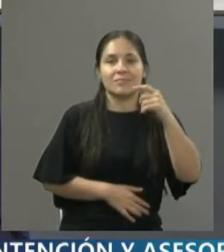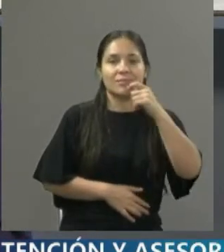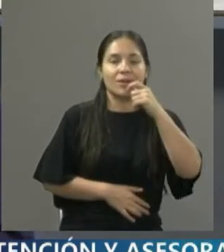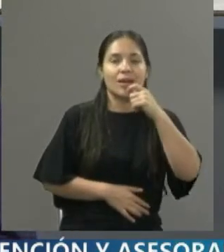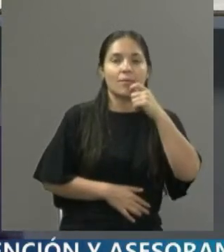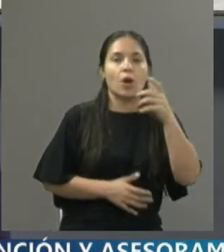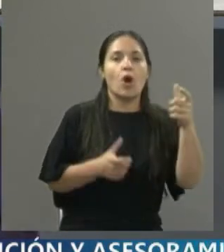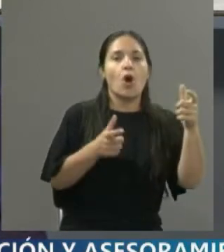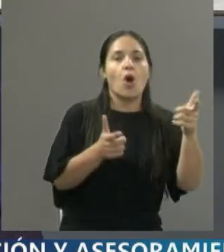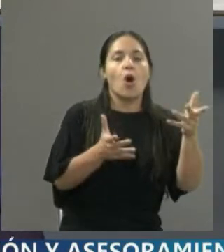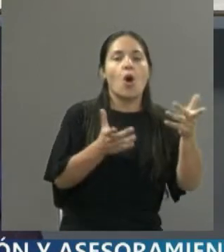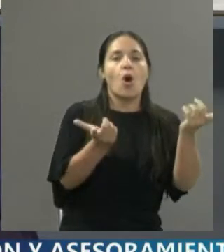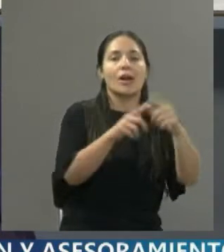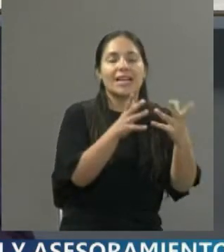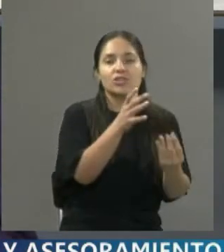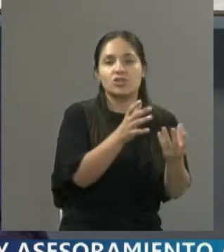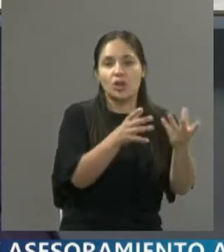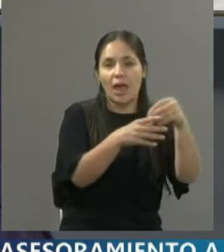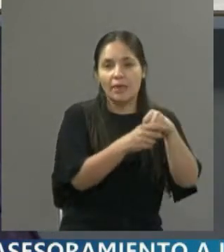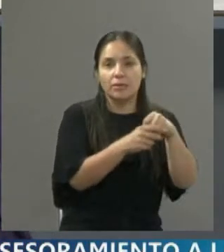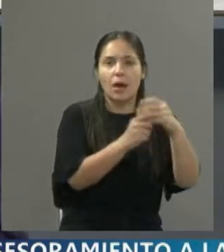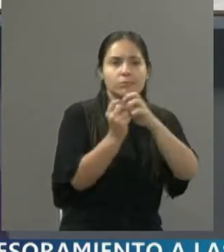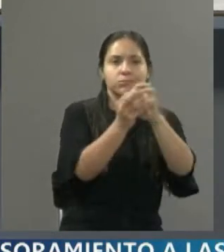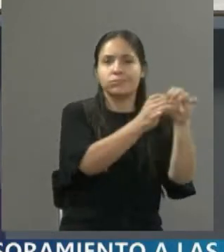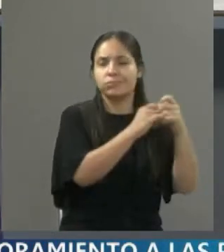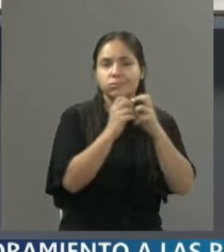la organización con quizás buscar